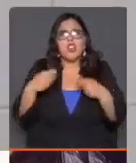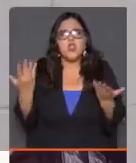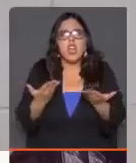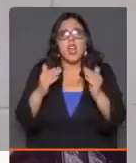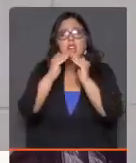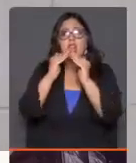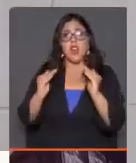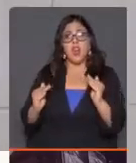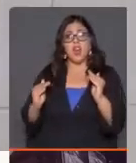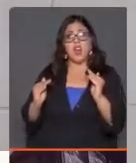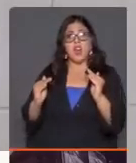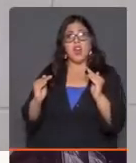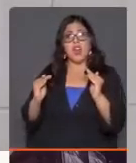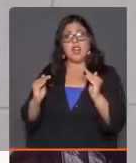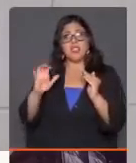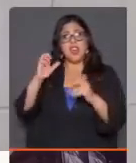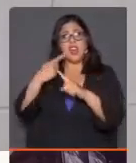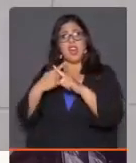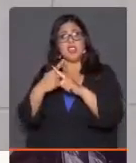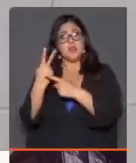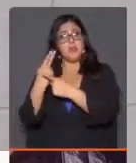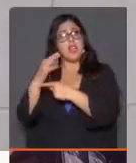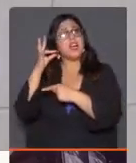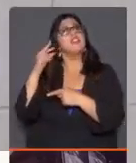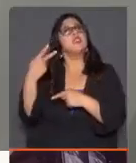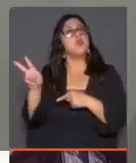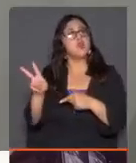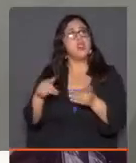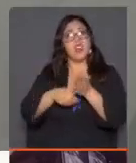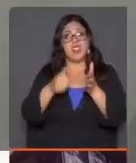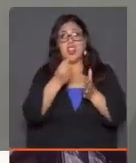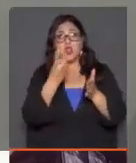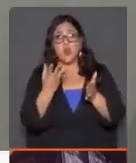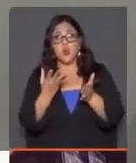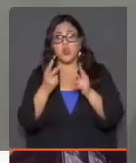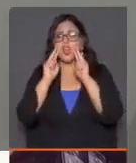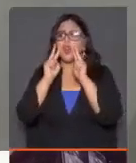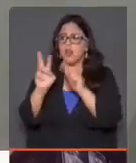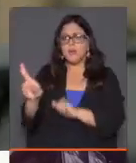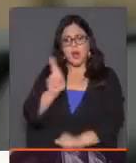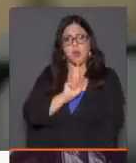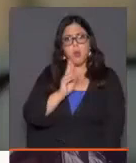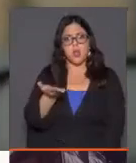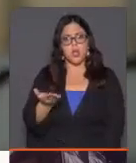del RUT que digitó el día del atraco, encontramos un par de respuestas.